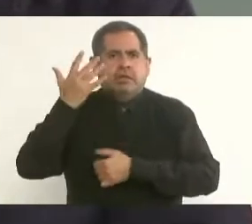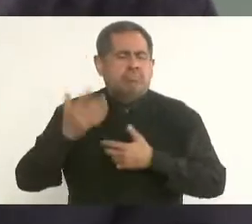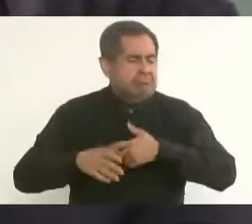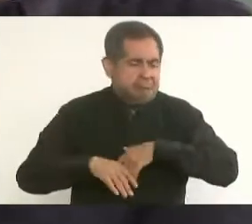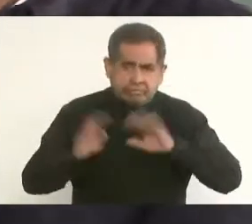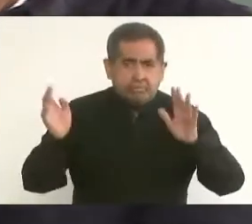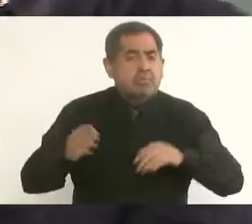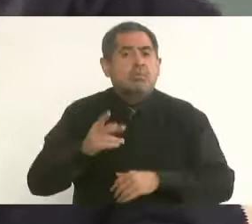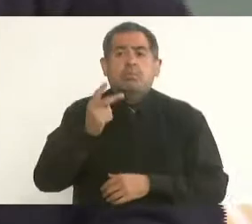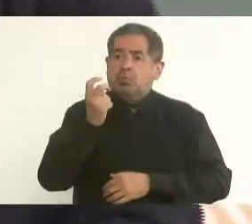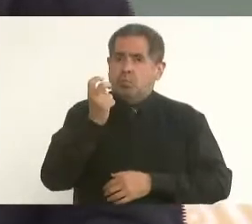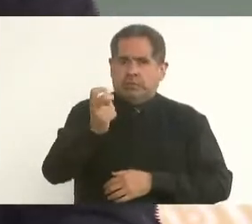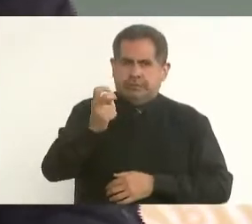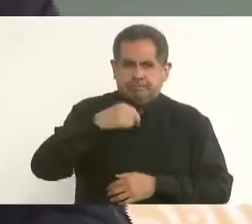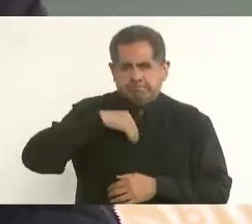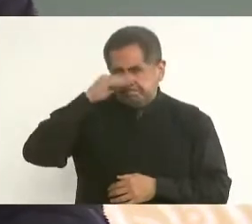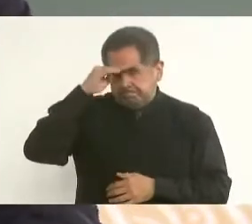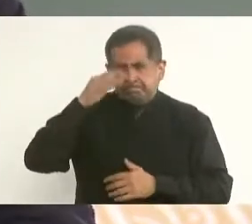eso,